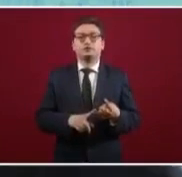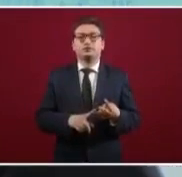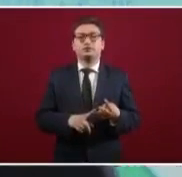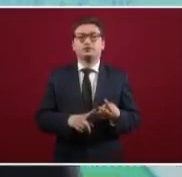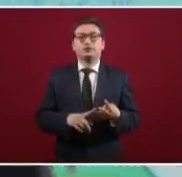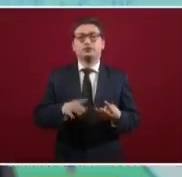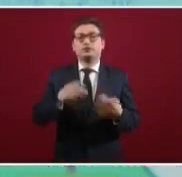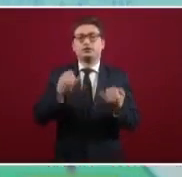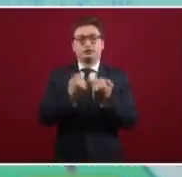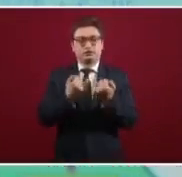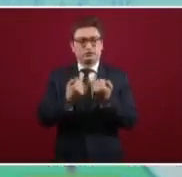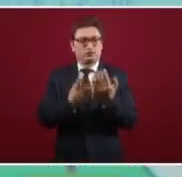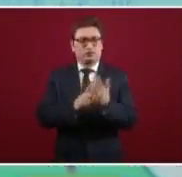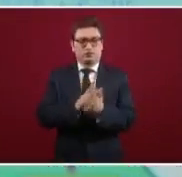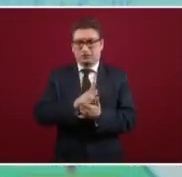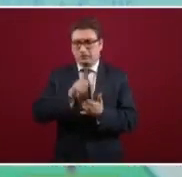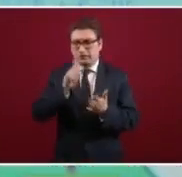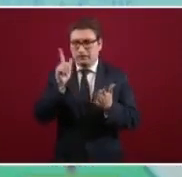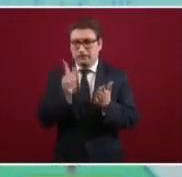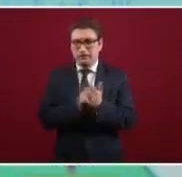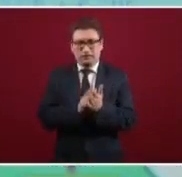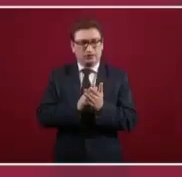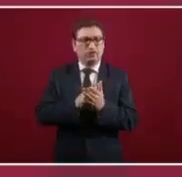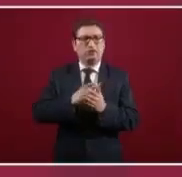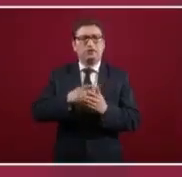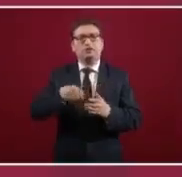con la ley de extinción de dominio